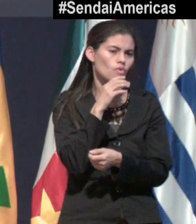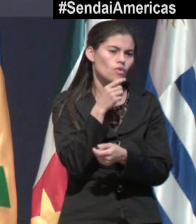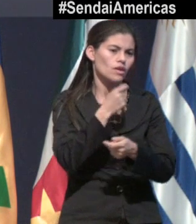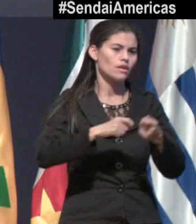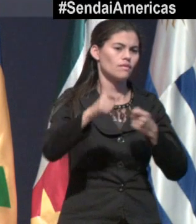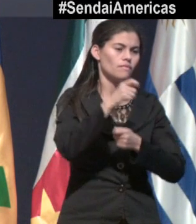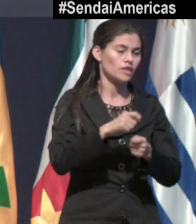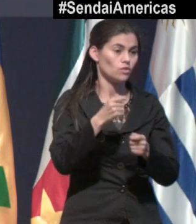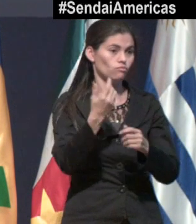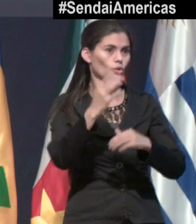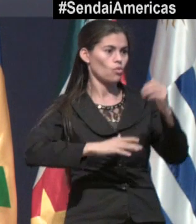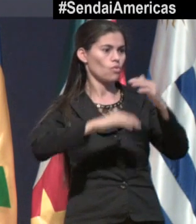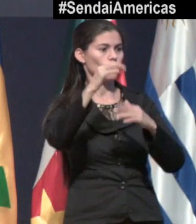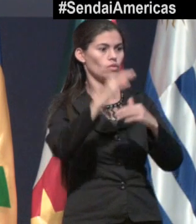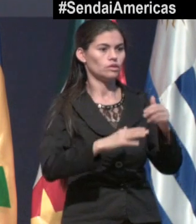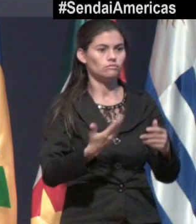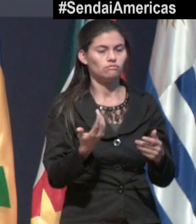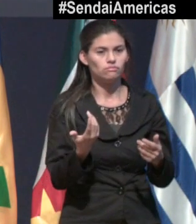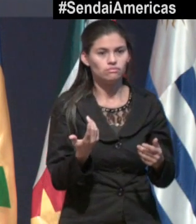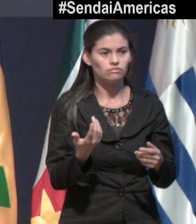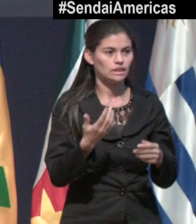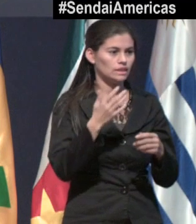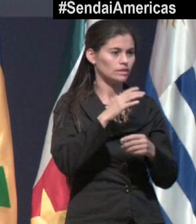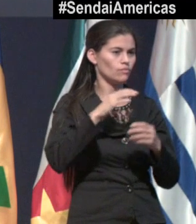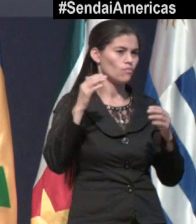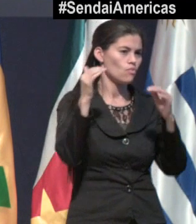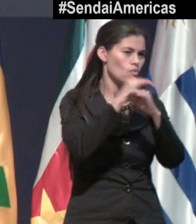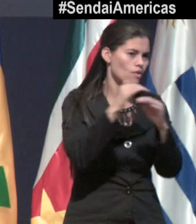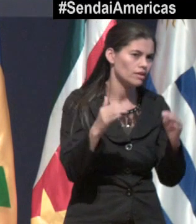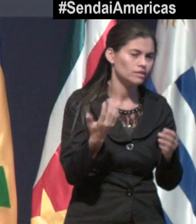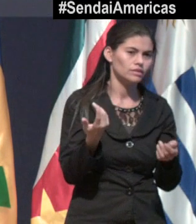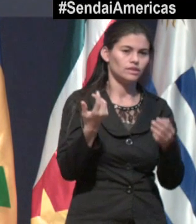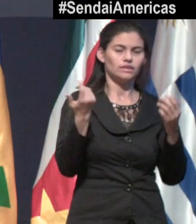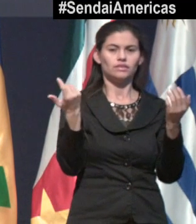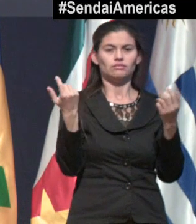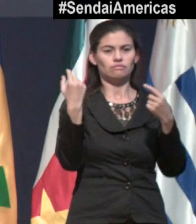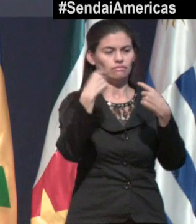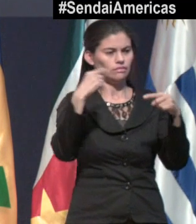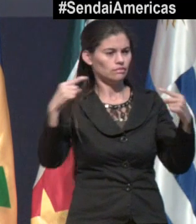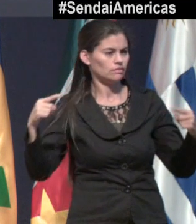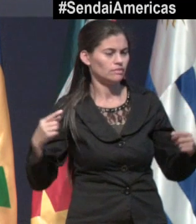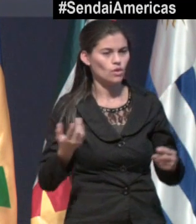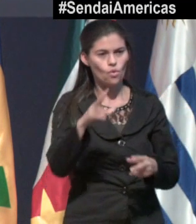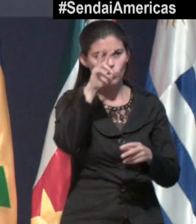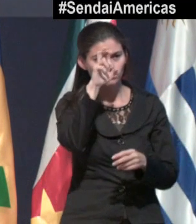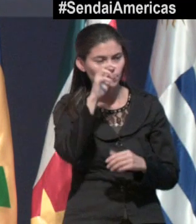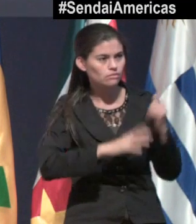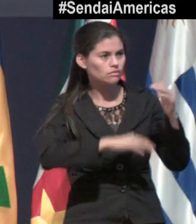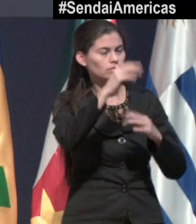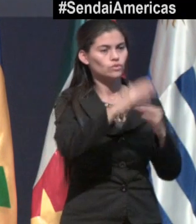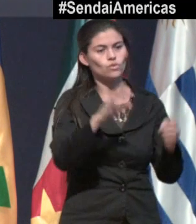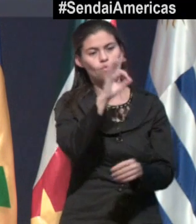en infraestructura, ¿no? Carreteras, presas, sistemas de riego, puentes, hospitales,